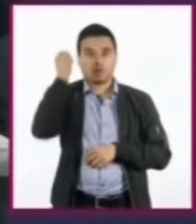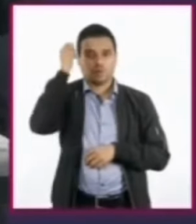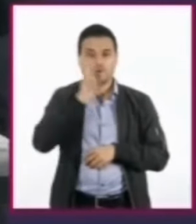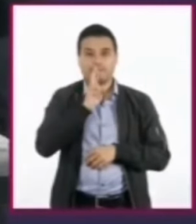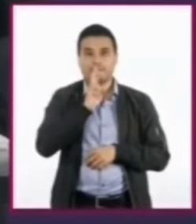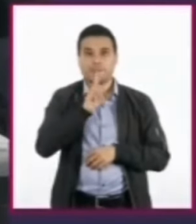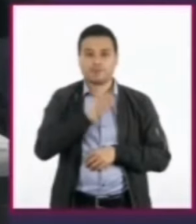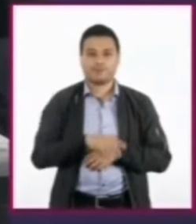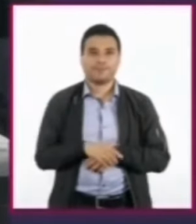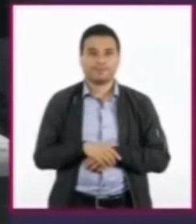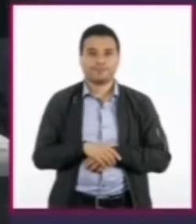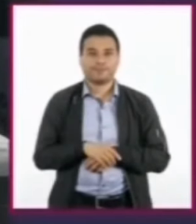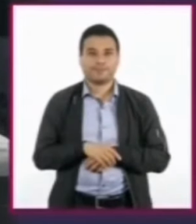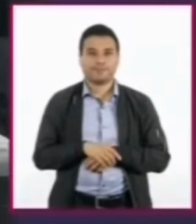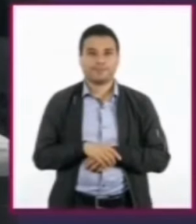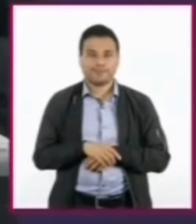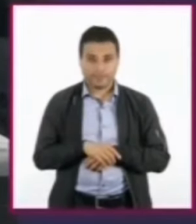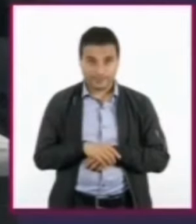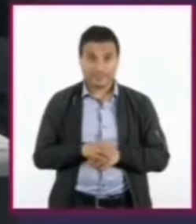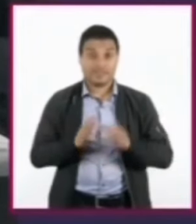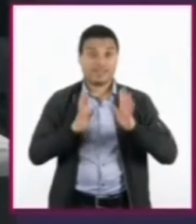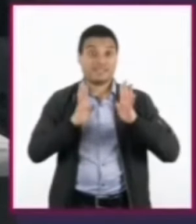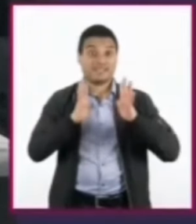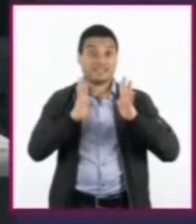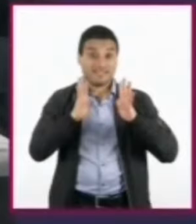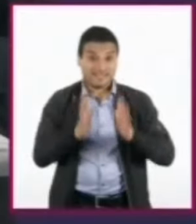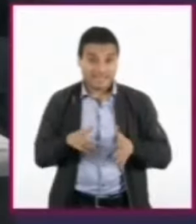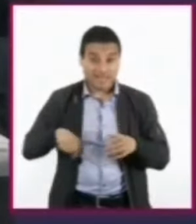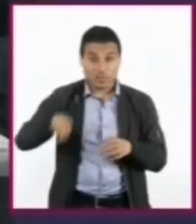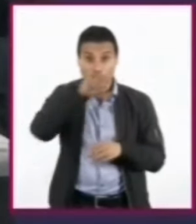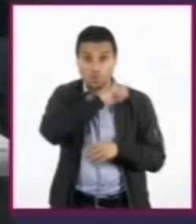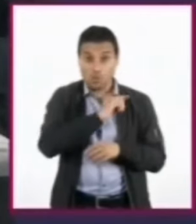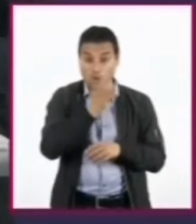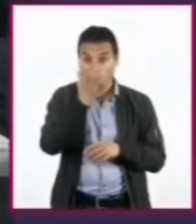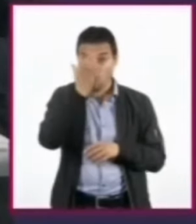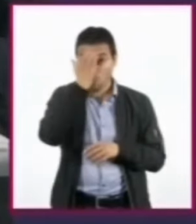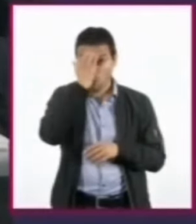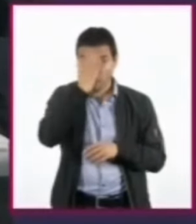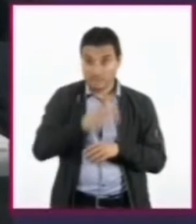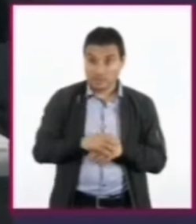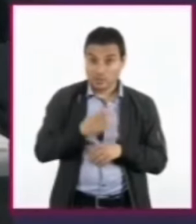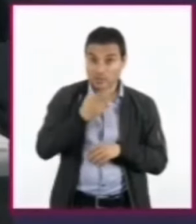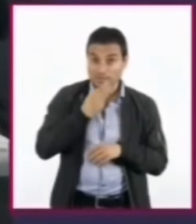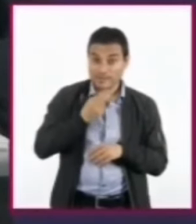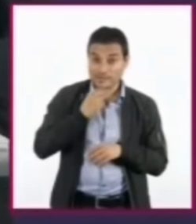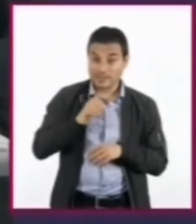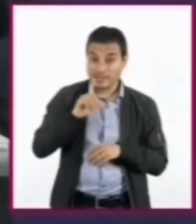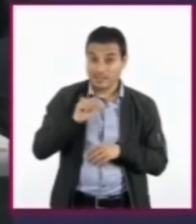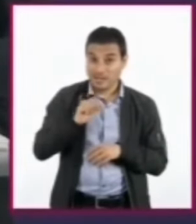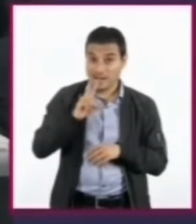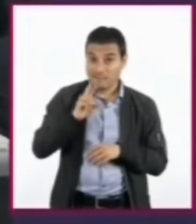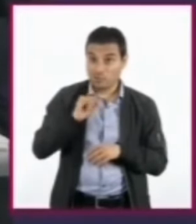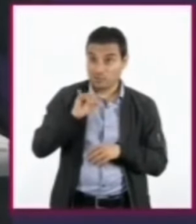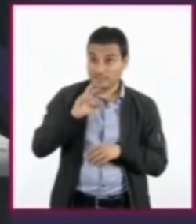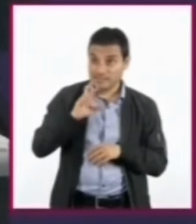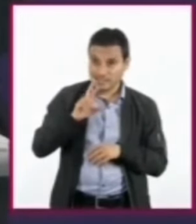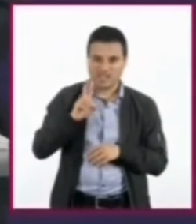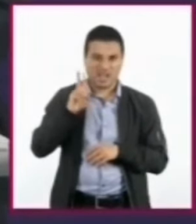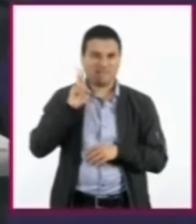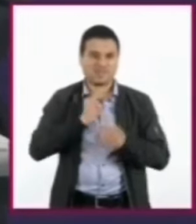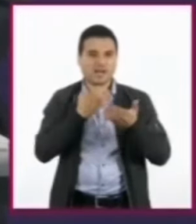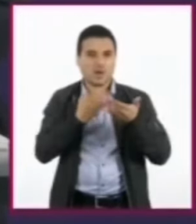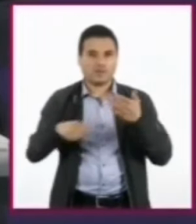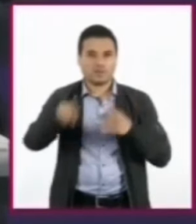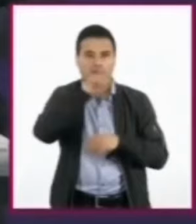tecnológicos. Una vez que revisamos y conocemos los trabajos realizados por Lavoisier, es momento de